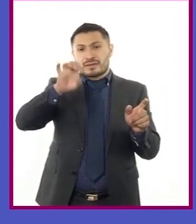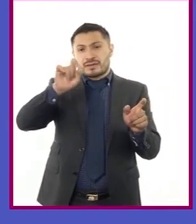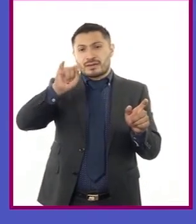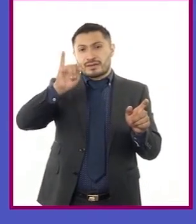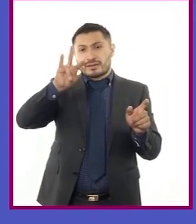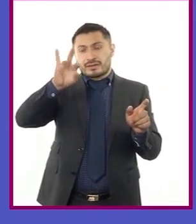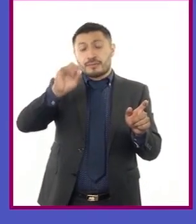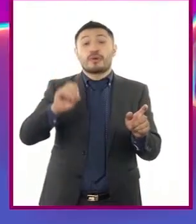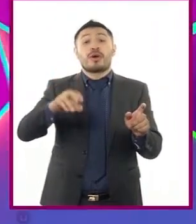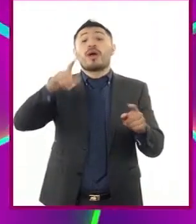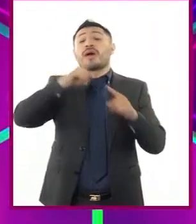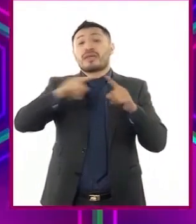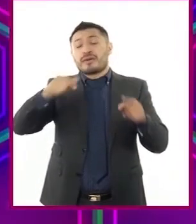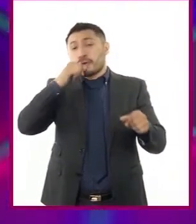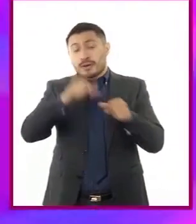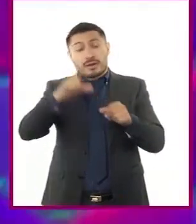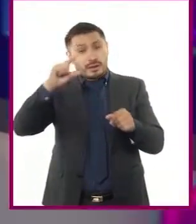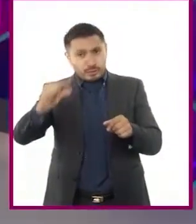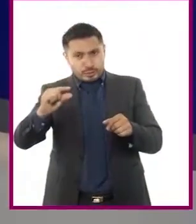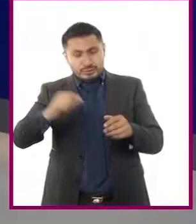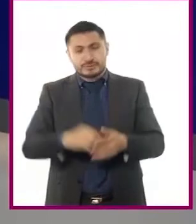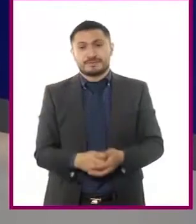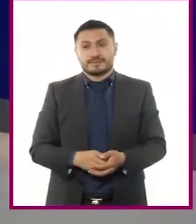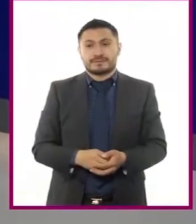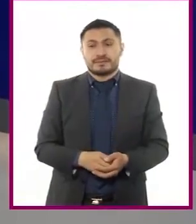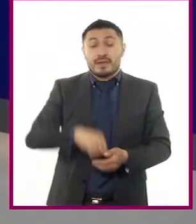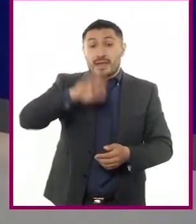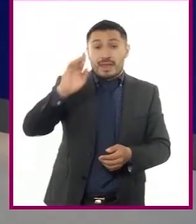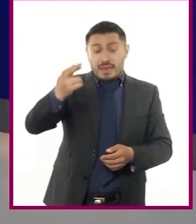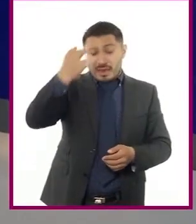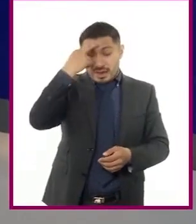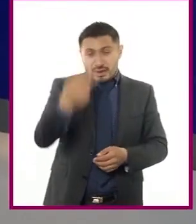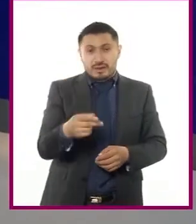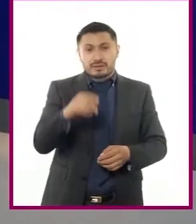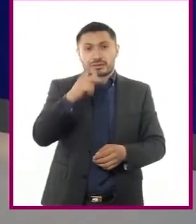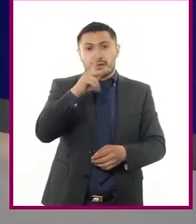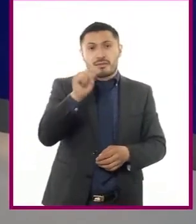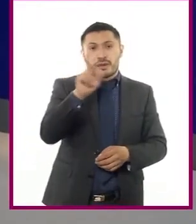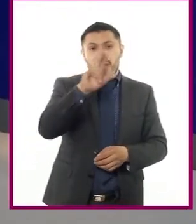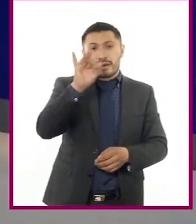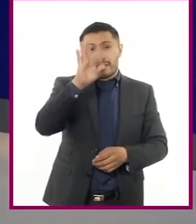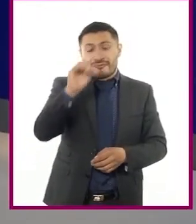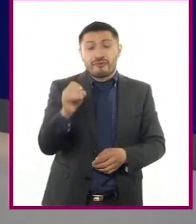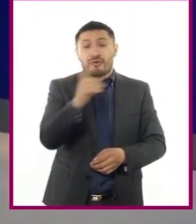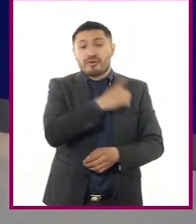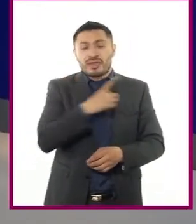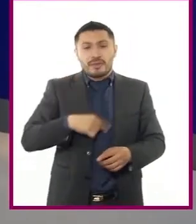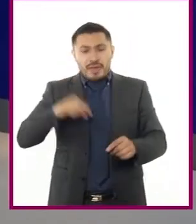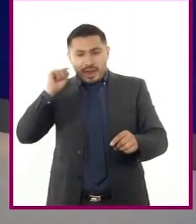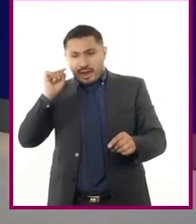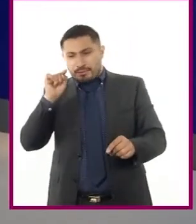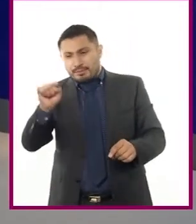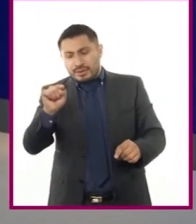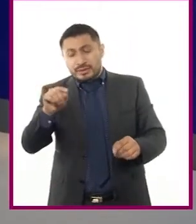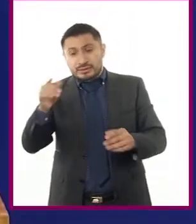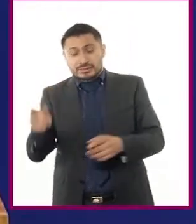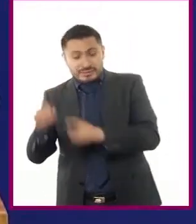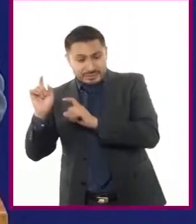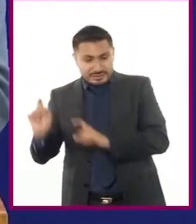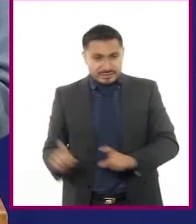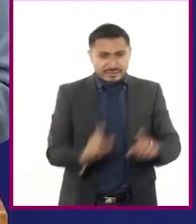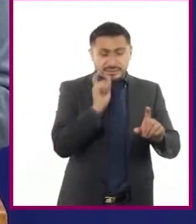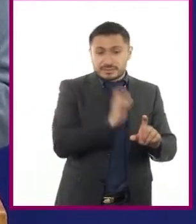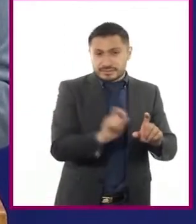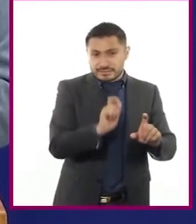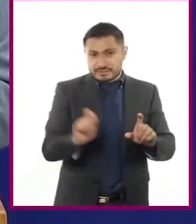va con minúscula. Y tampoco debemos olvidar que un párrafo debe cerrarse con un punto y aparte.